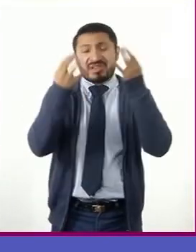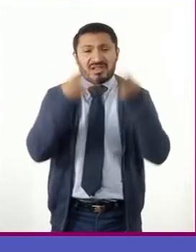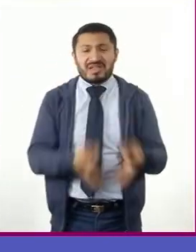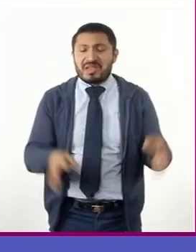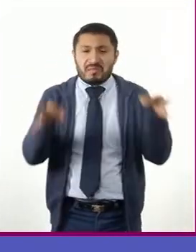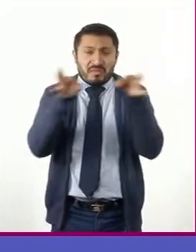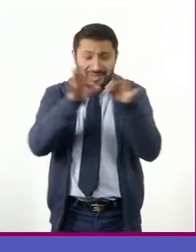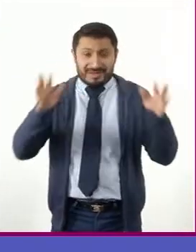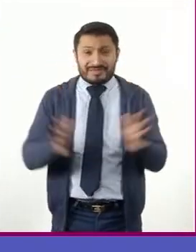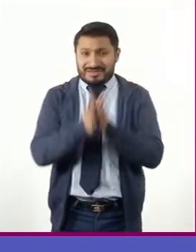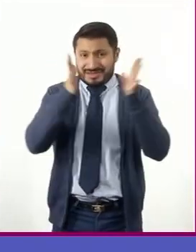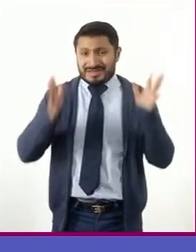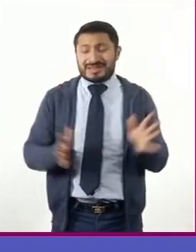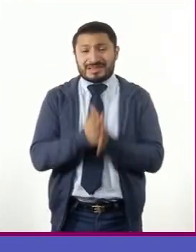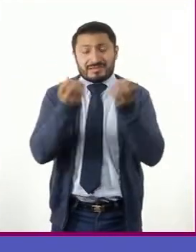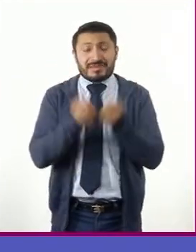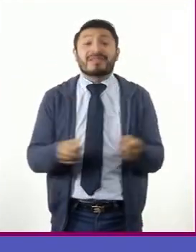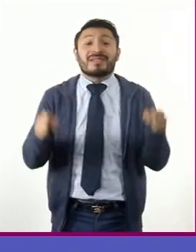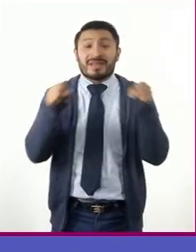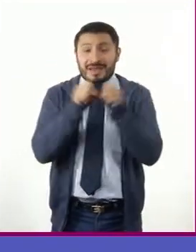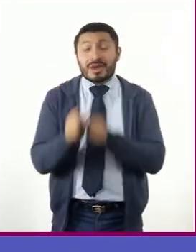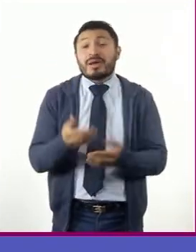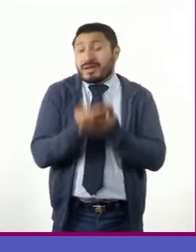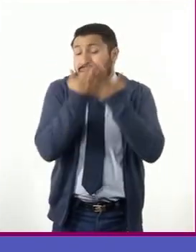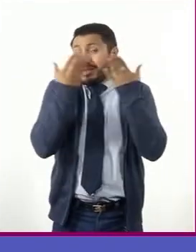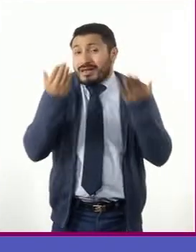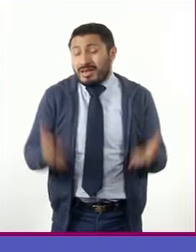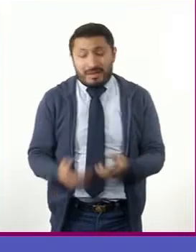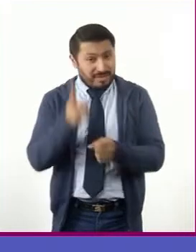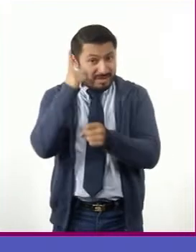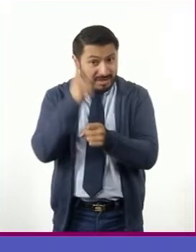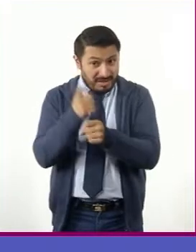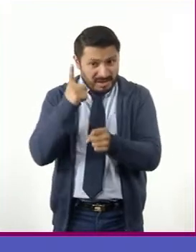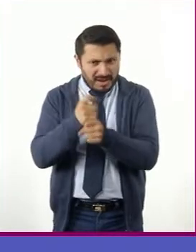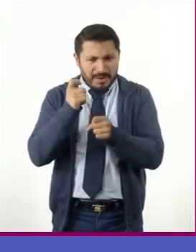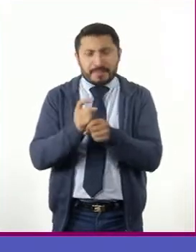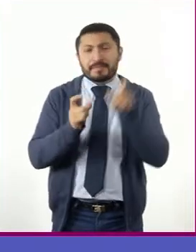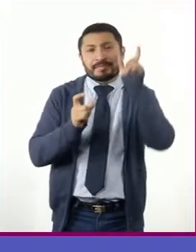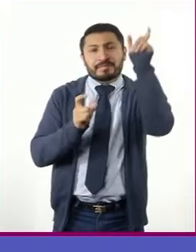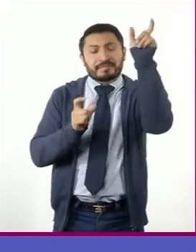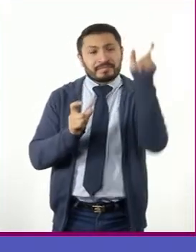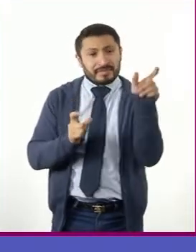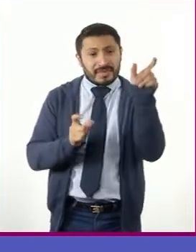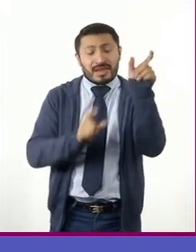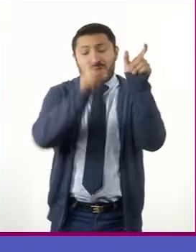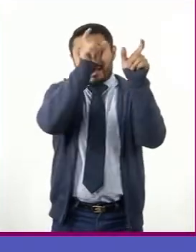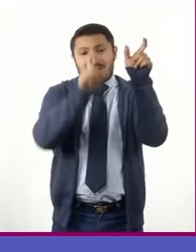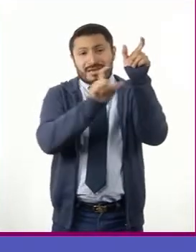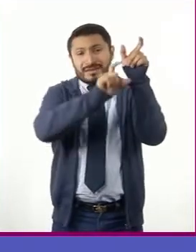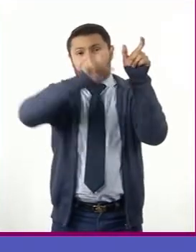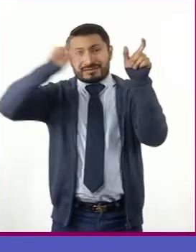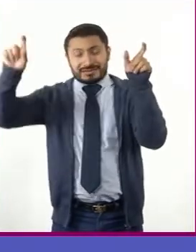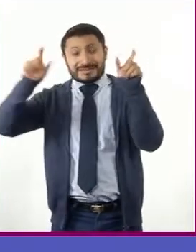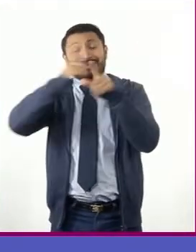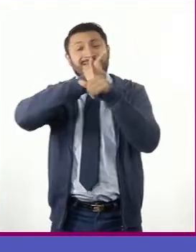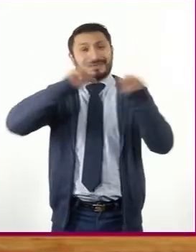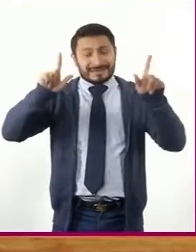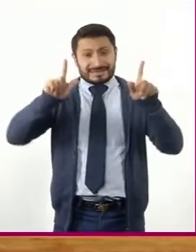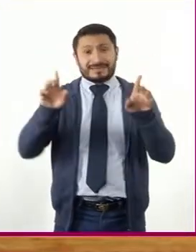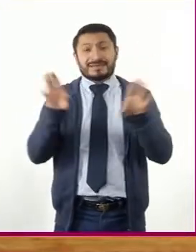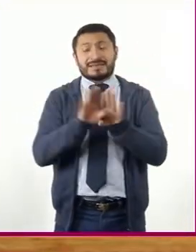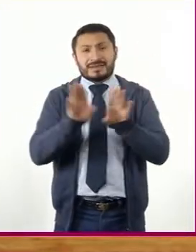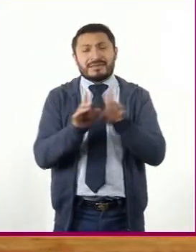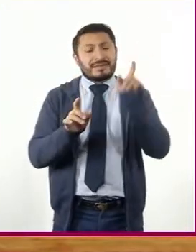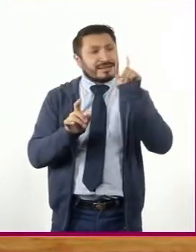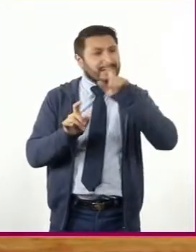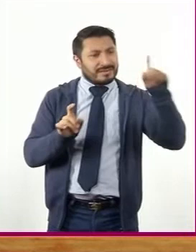donde participaba la sociedad. Ahora, en la primera columna y dejando libre la fila de los encabezados, definiremos las filas